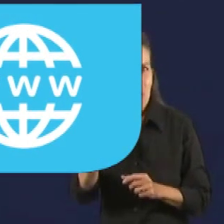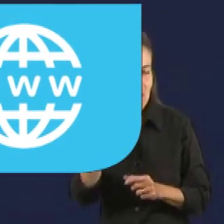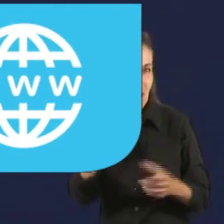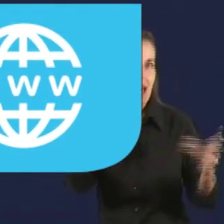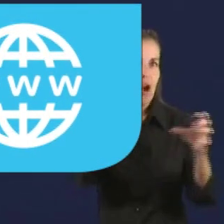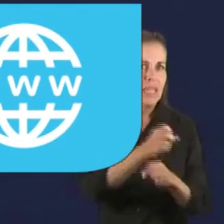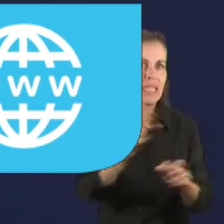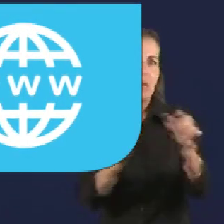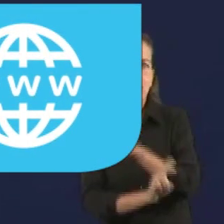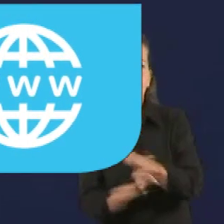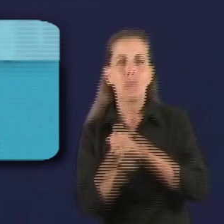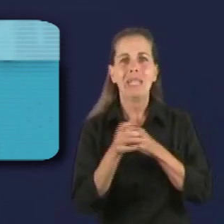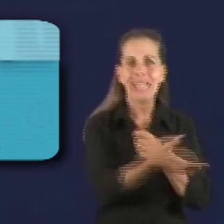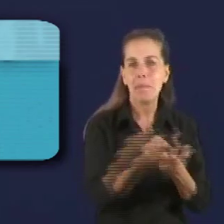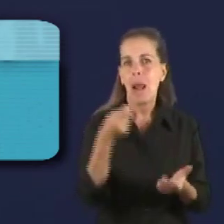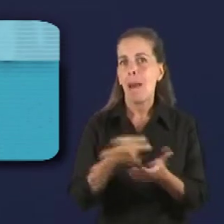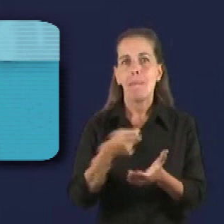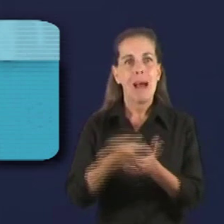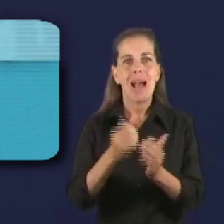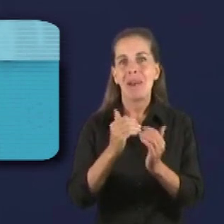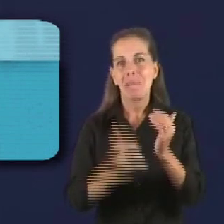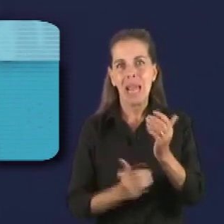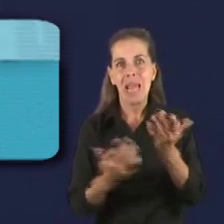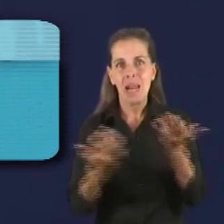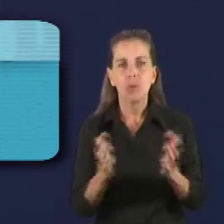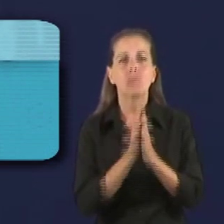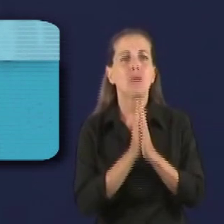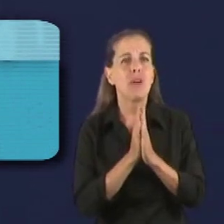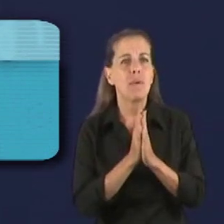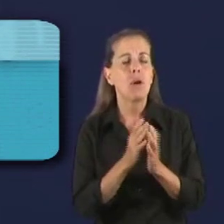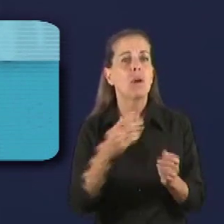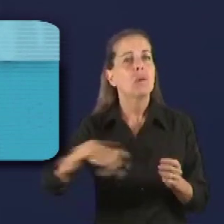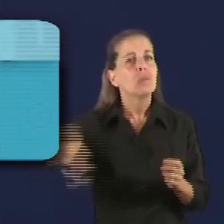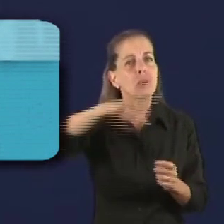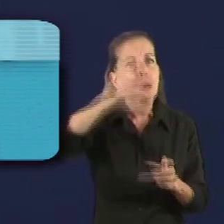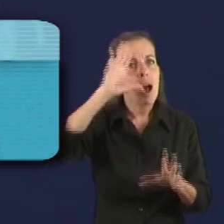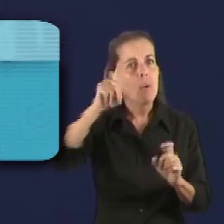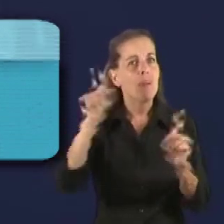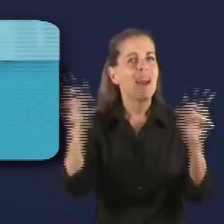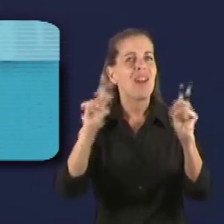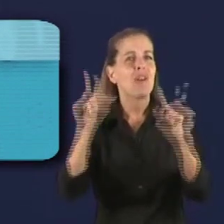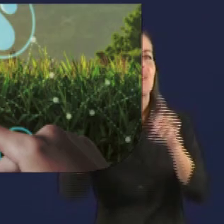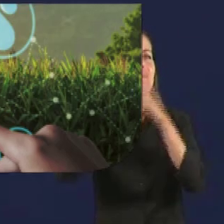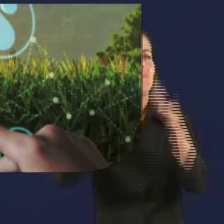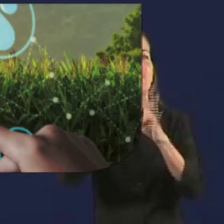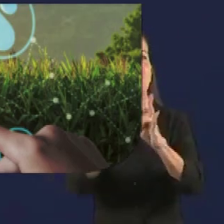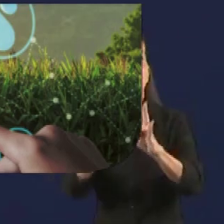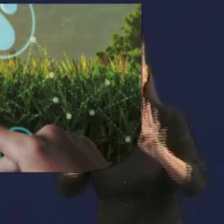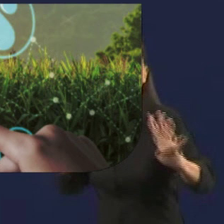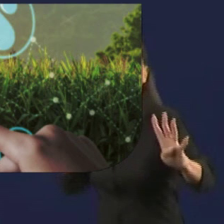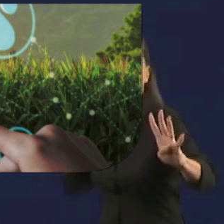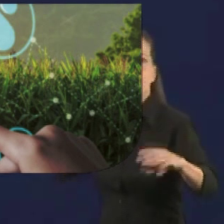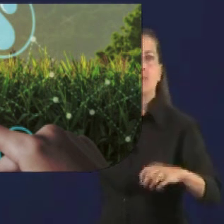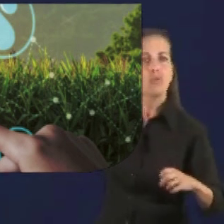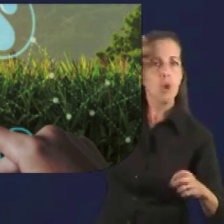adicional por no tener la tarjeta nominada. Recuerden, por favor, esto es para que no hagan largas filas bajo el sol o de la